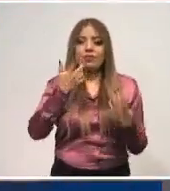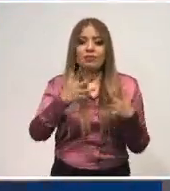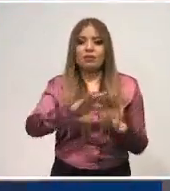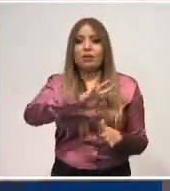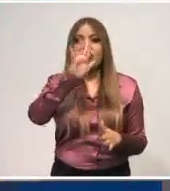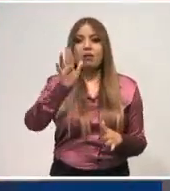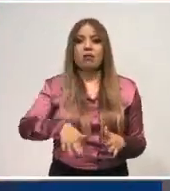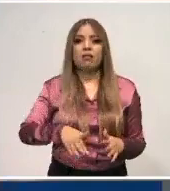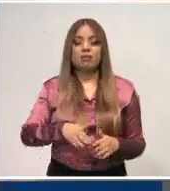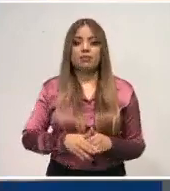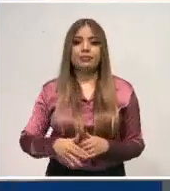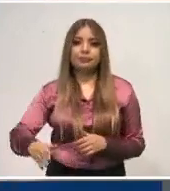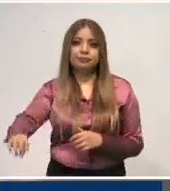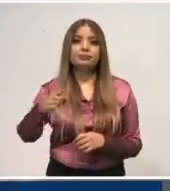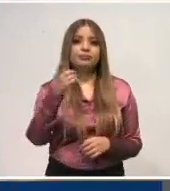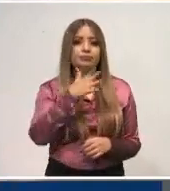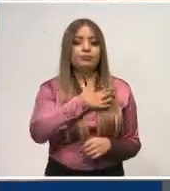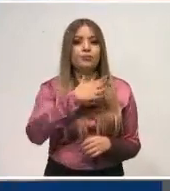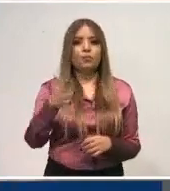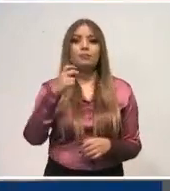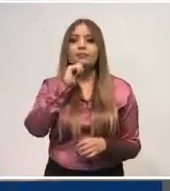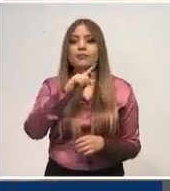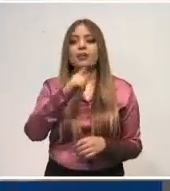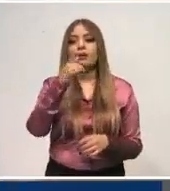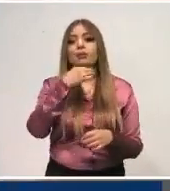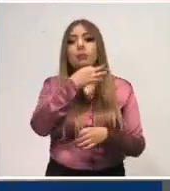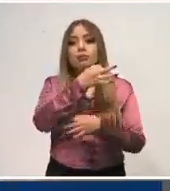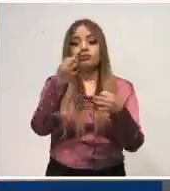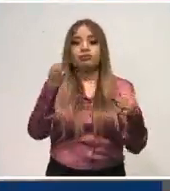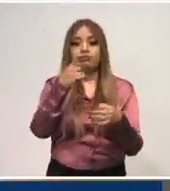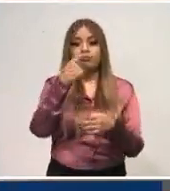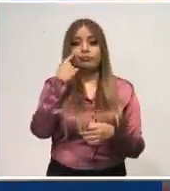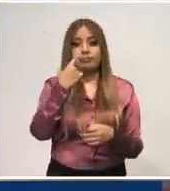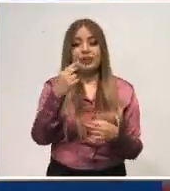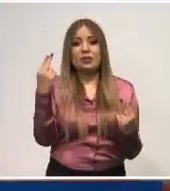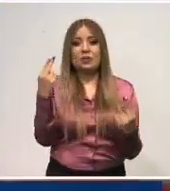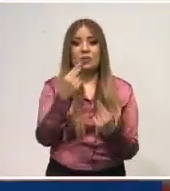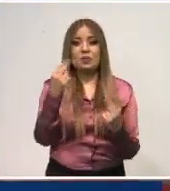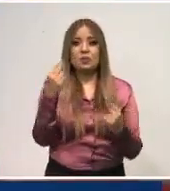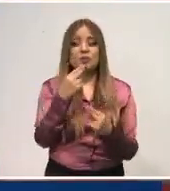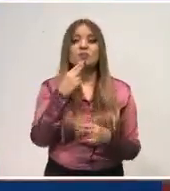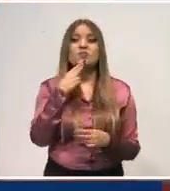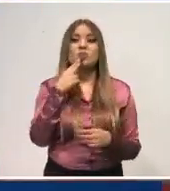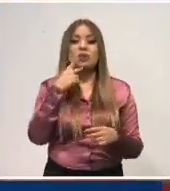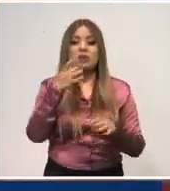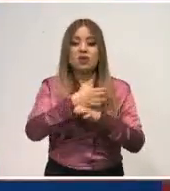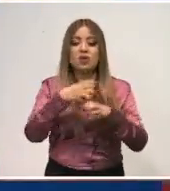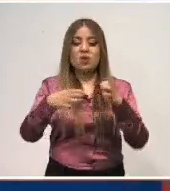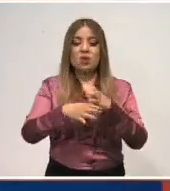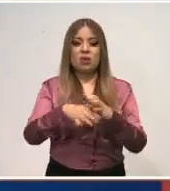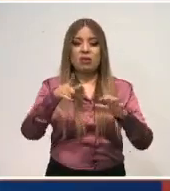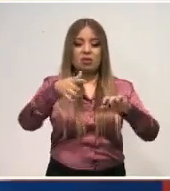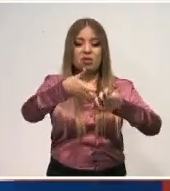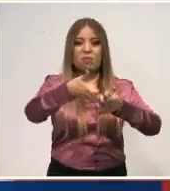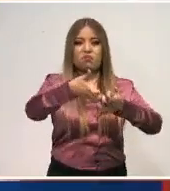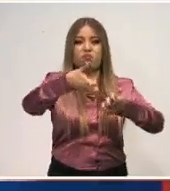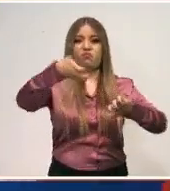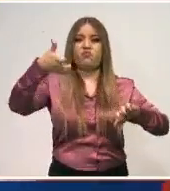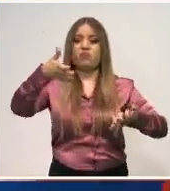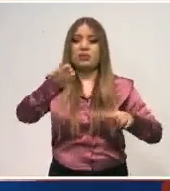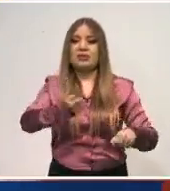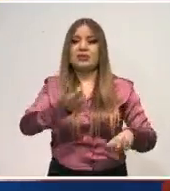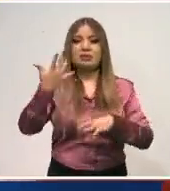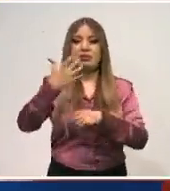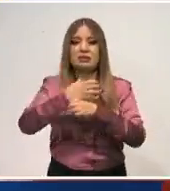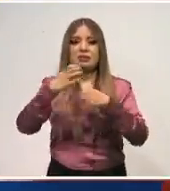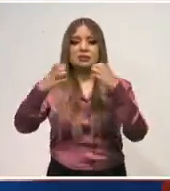signos vitales. Y bueno, también cabe hacer mención que fue pues necesario el uso de equipo hidráulico para poder retirar los cuerpos